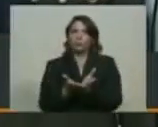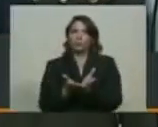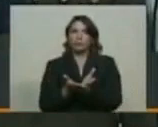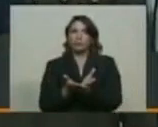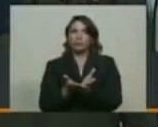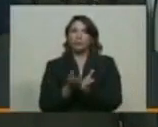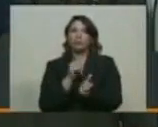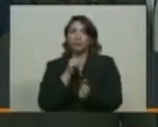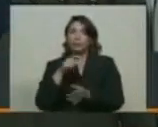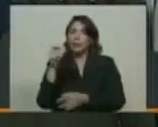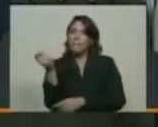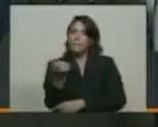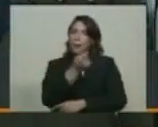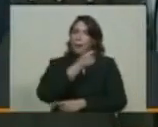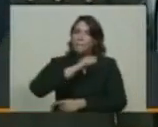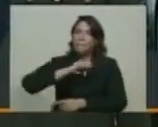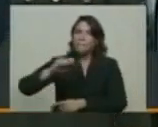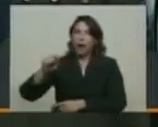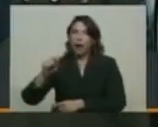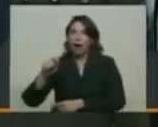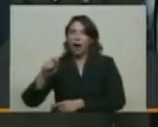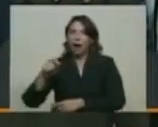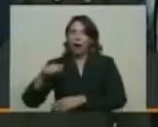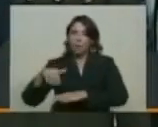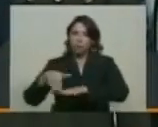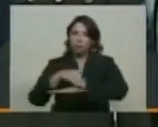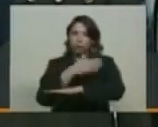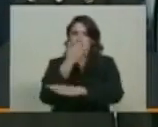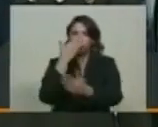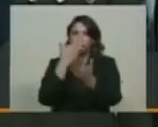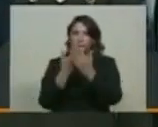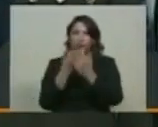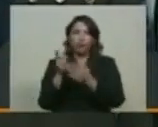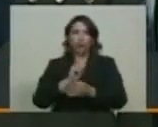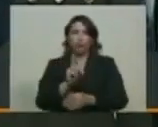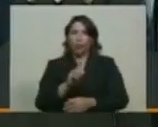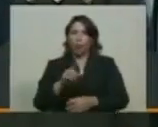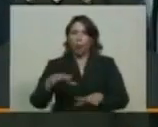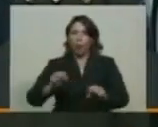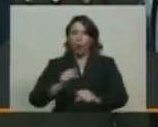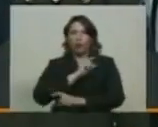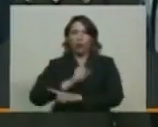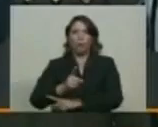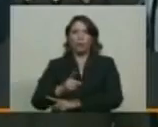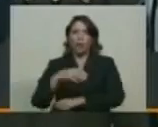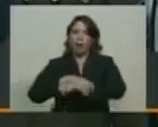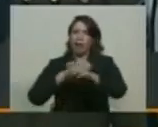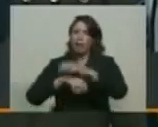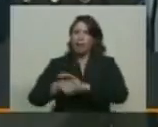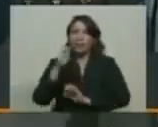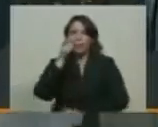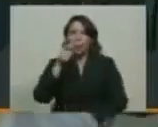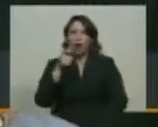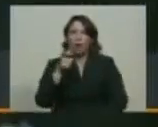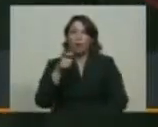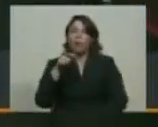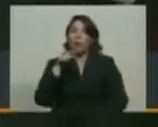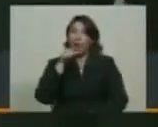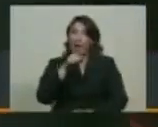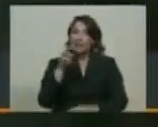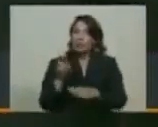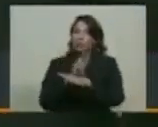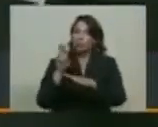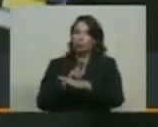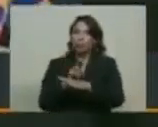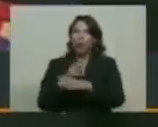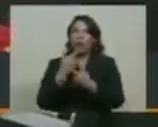la espada que cruzó fronteras no para dominar y esclavizar pueblos, sino para liberar pueblos y fundar